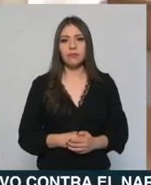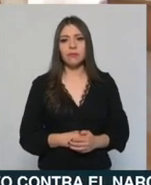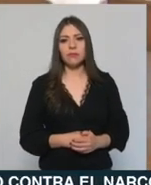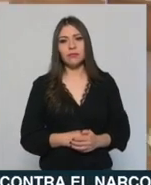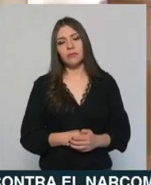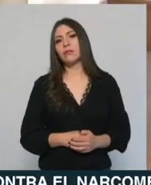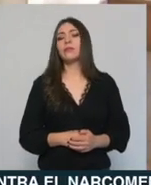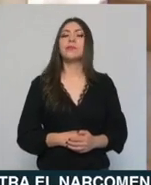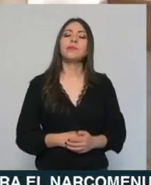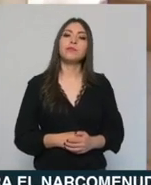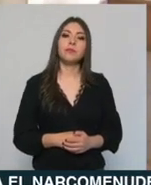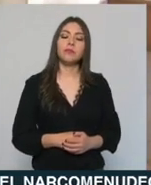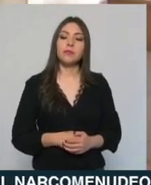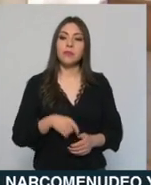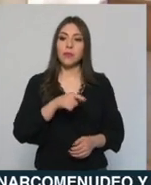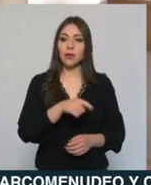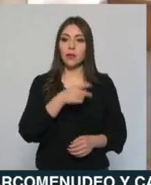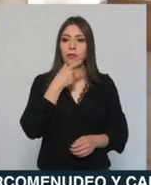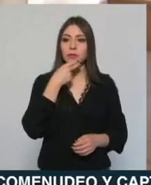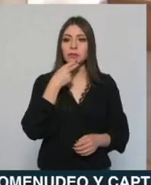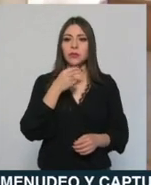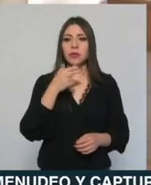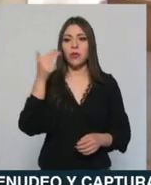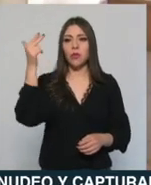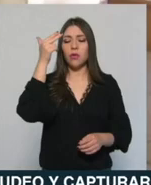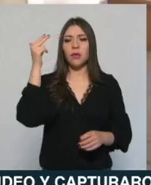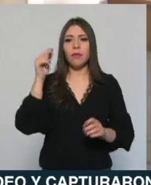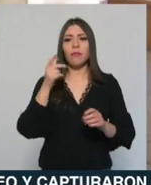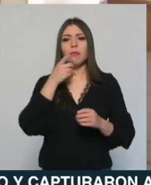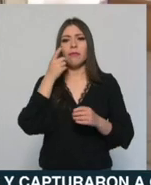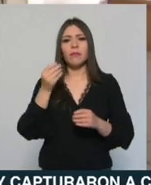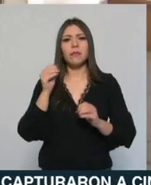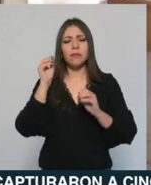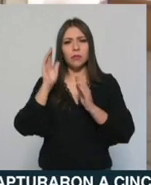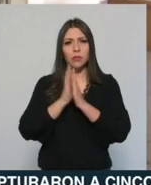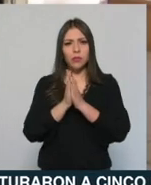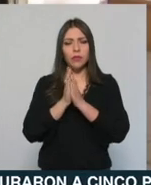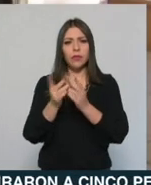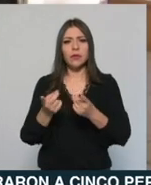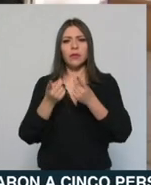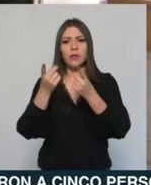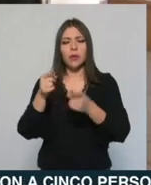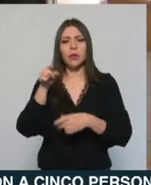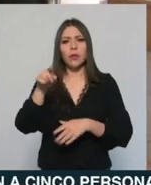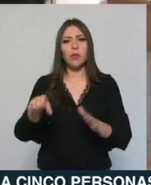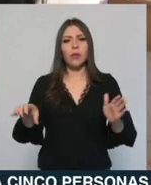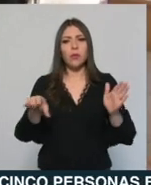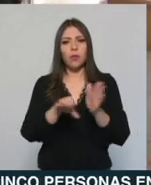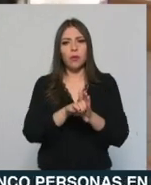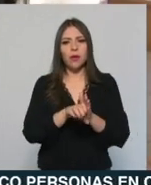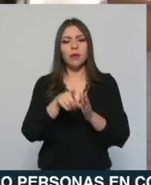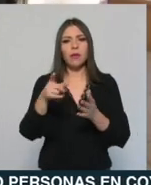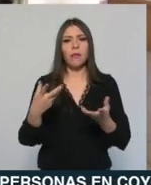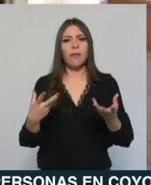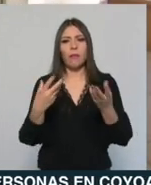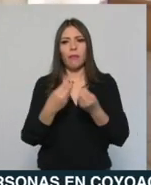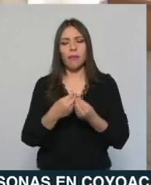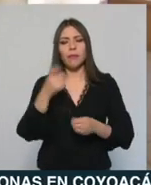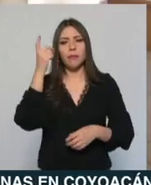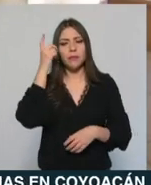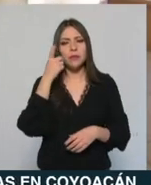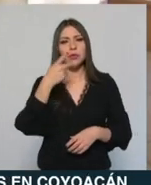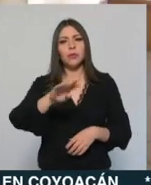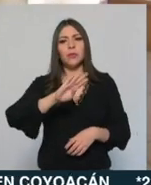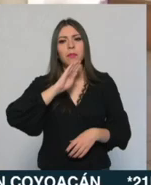el encargado y le dice que le dé una habitación, que se va a quedar él con la señora grande, que es su